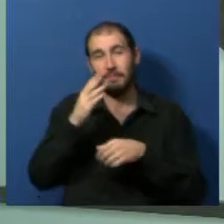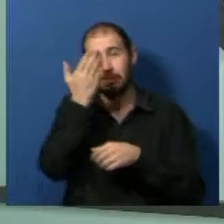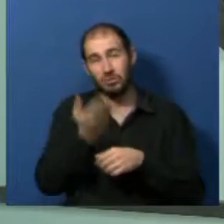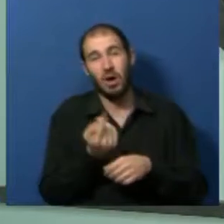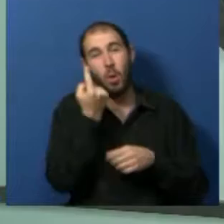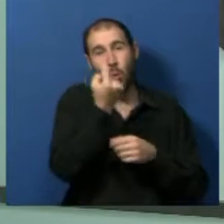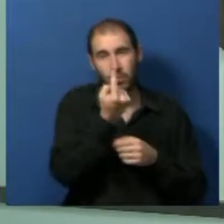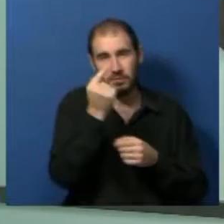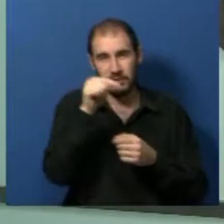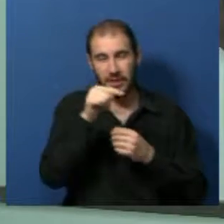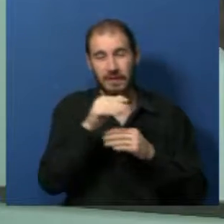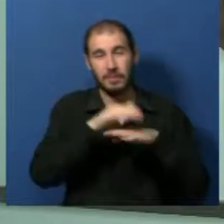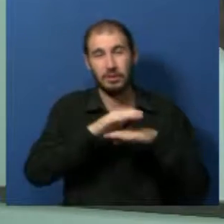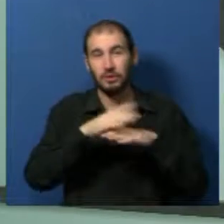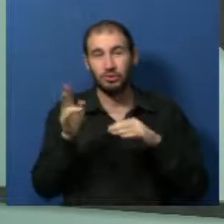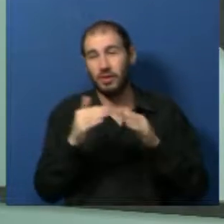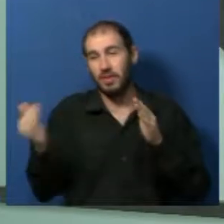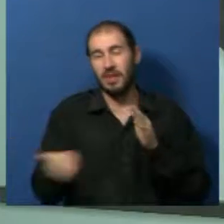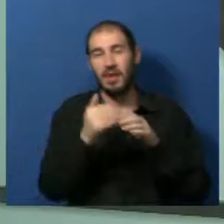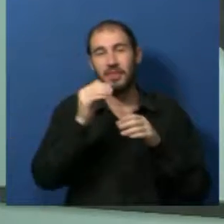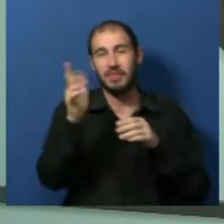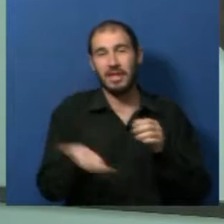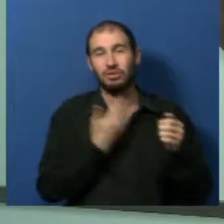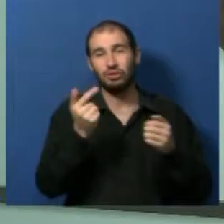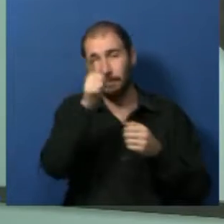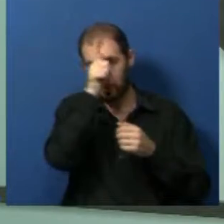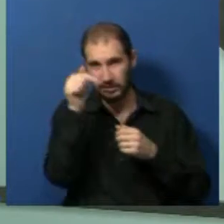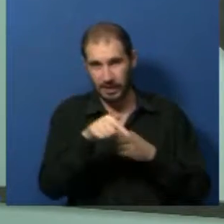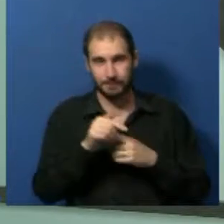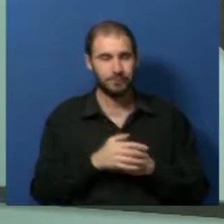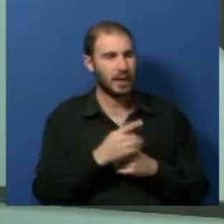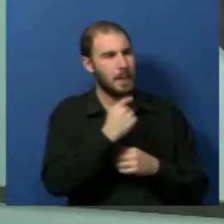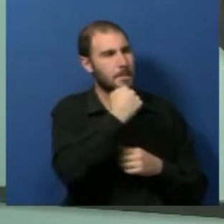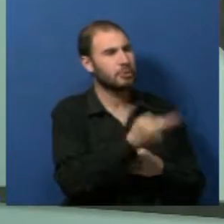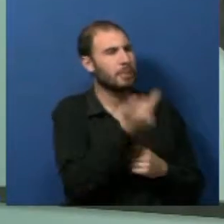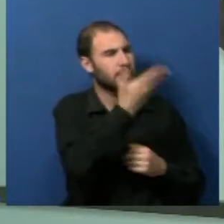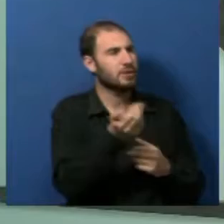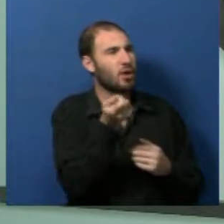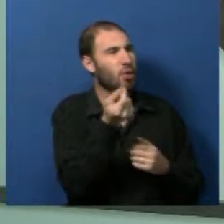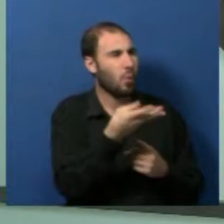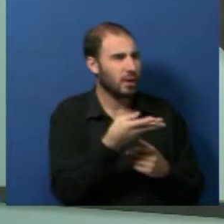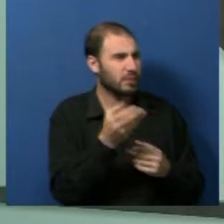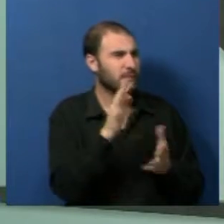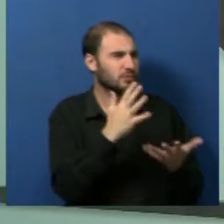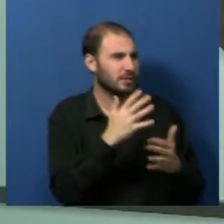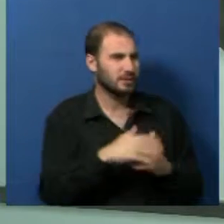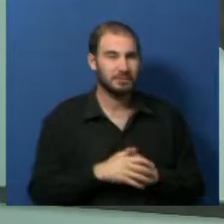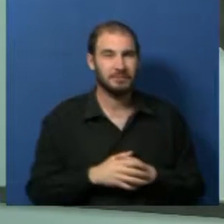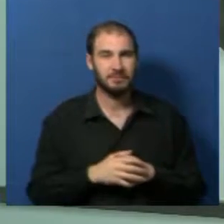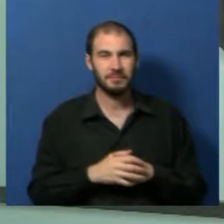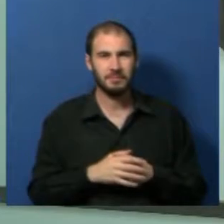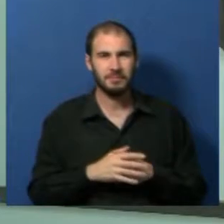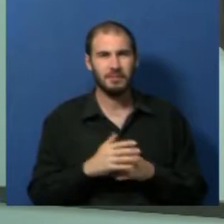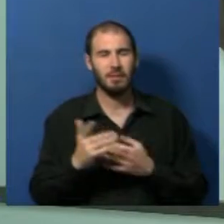que estaba hasta hoy, que todos dependen de la dirección de policía. ¿De cuántas personas aproximadamente estamos hablando?